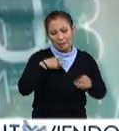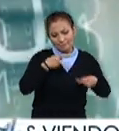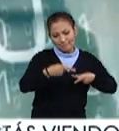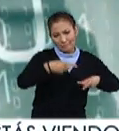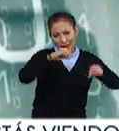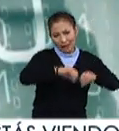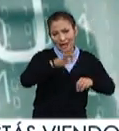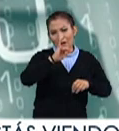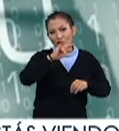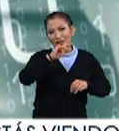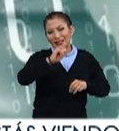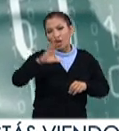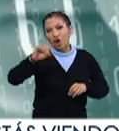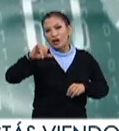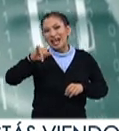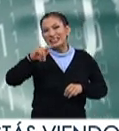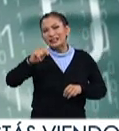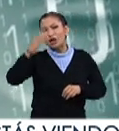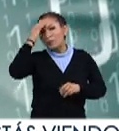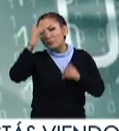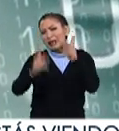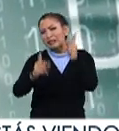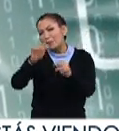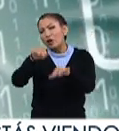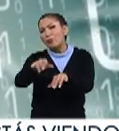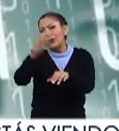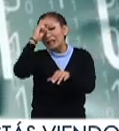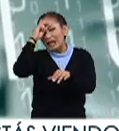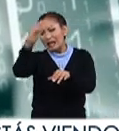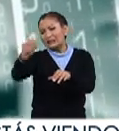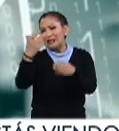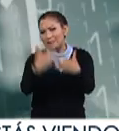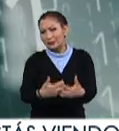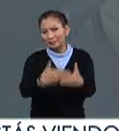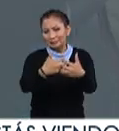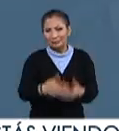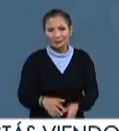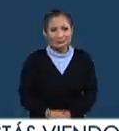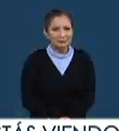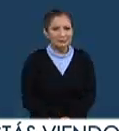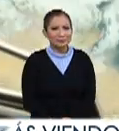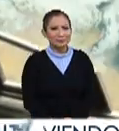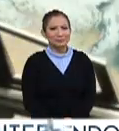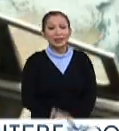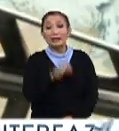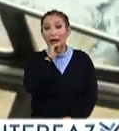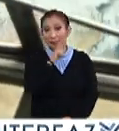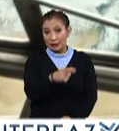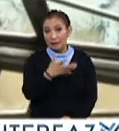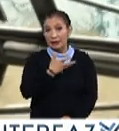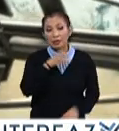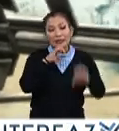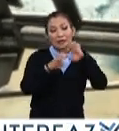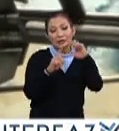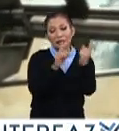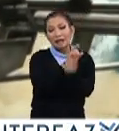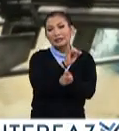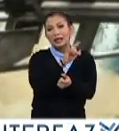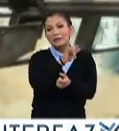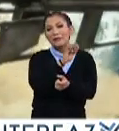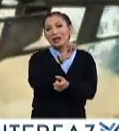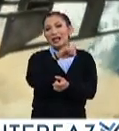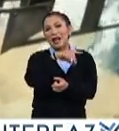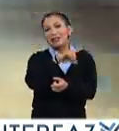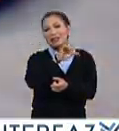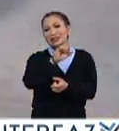Software de Infotec CONACYT, con quien platicaremos sobre inteligencia artificial. También tenemos una entrevista con Silvia